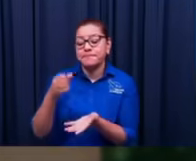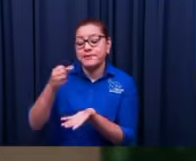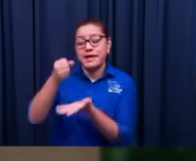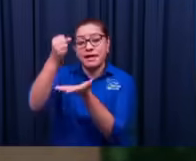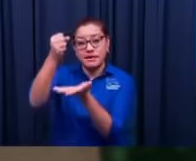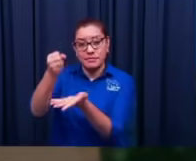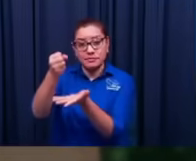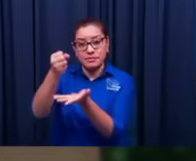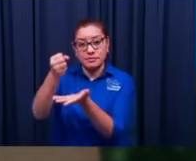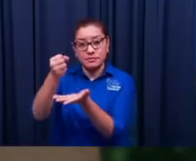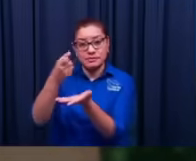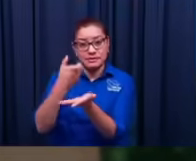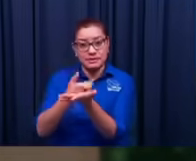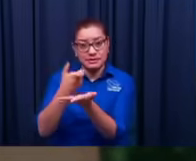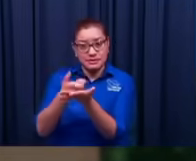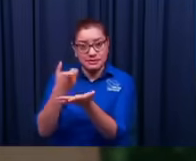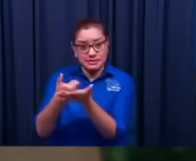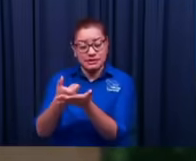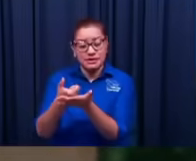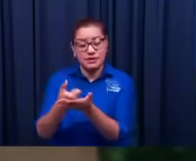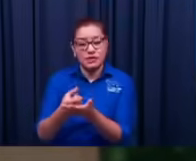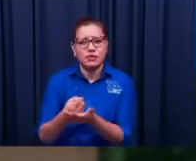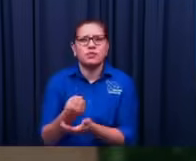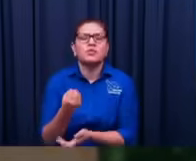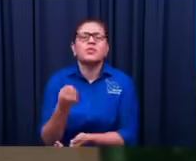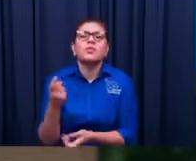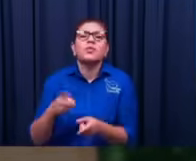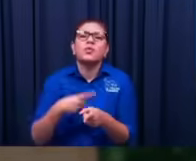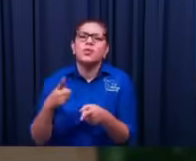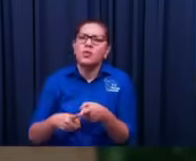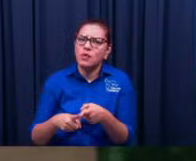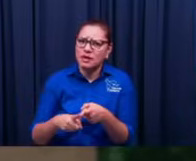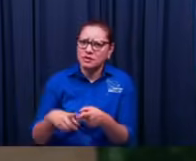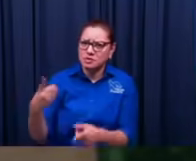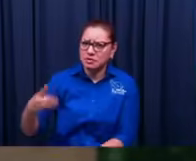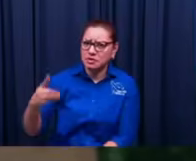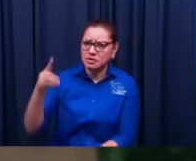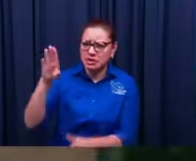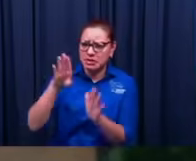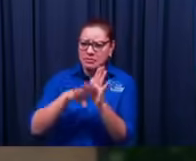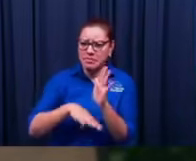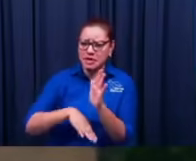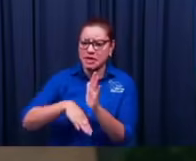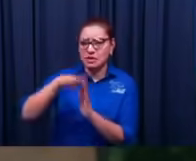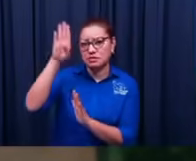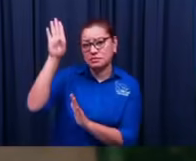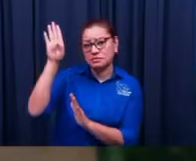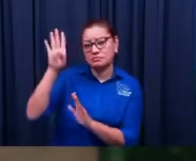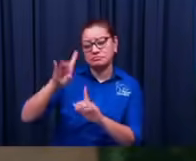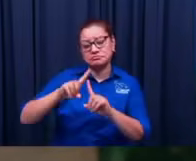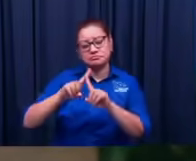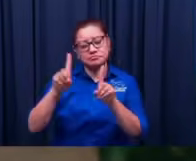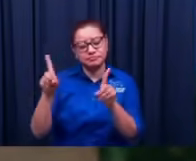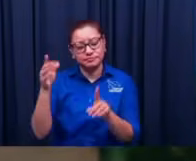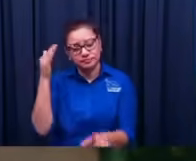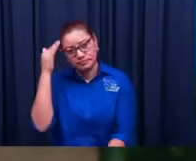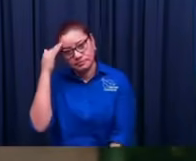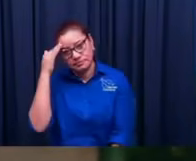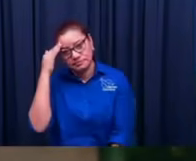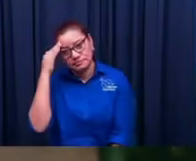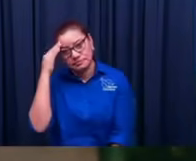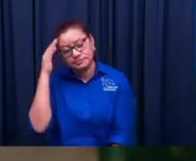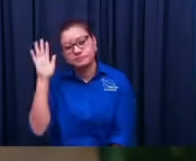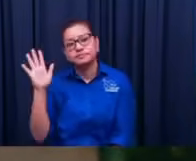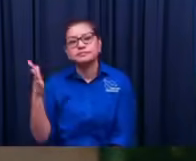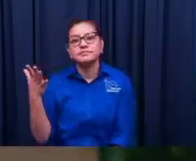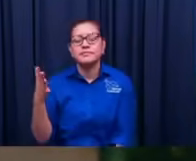sabe cuándo comprar acciones, cuándo vender acciones, cuándo el dólar va a la baja o subida o qué sé yo. Tiene que